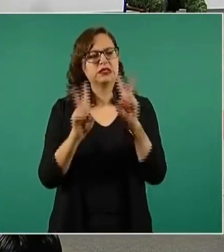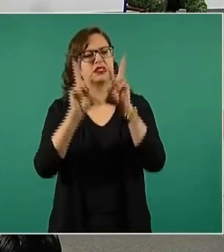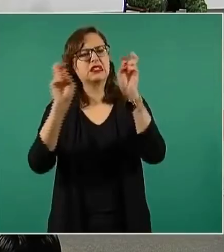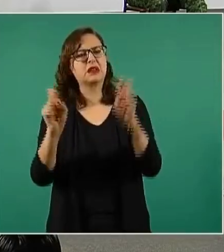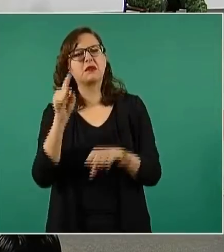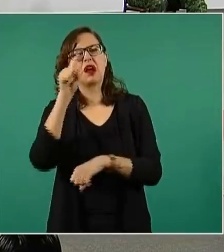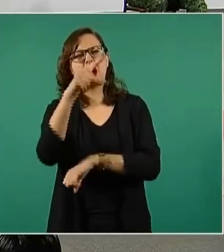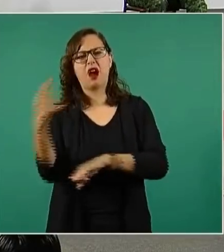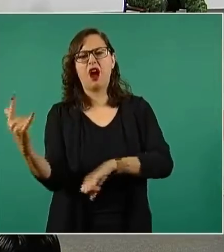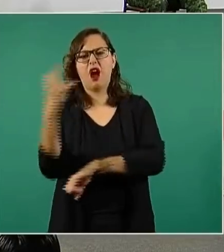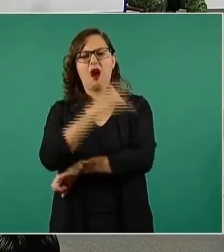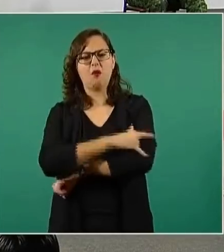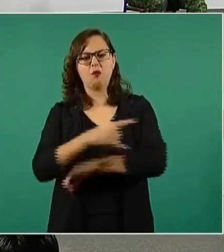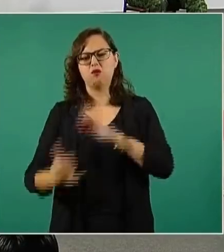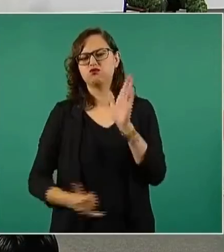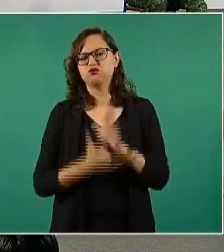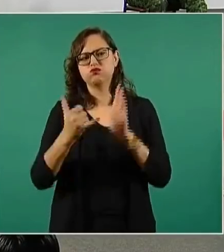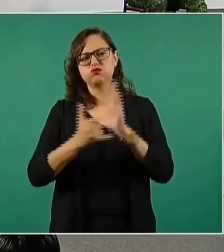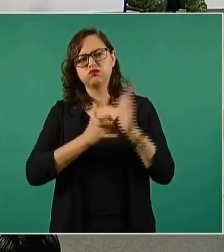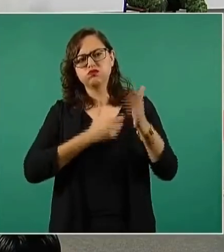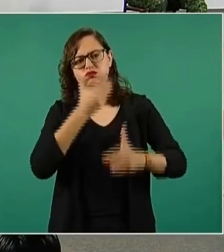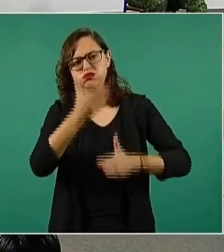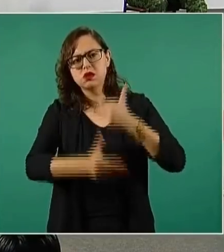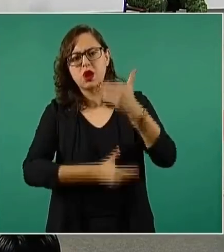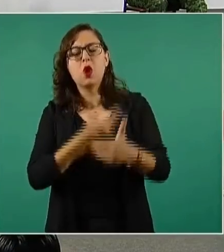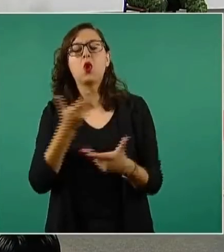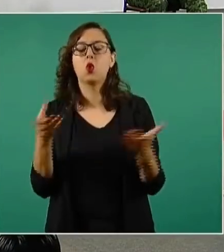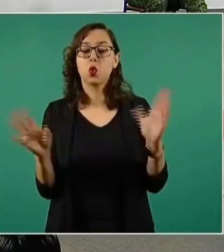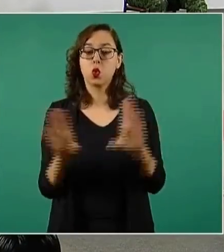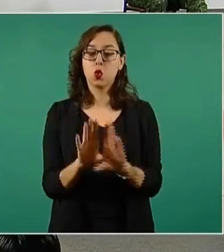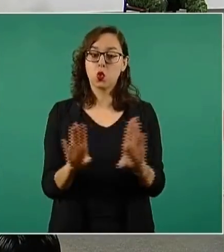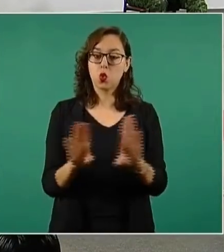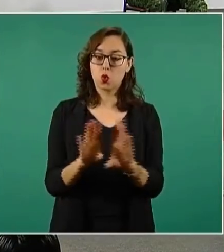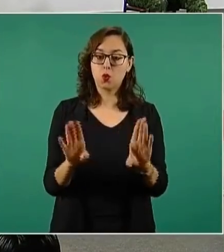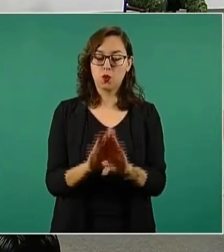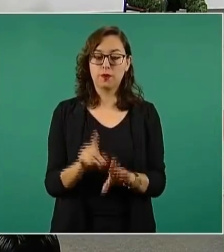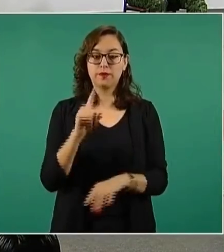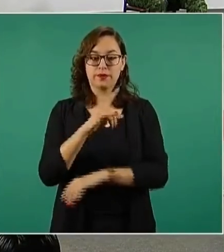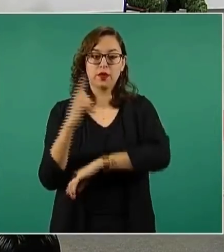el avance de esta importante obra, el aeropuerto Felipe Ángeles.